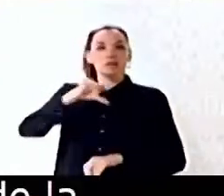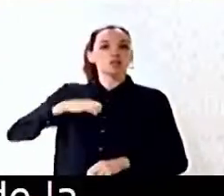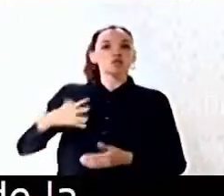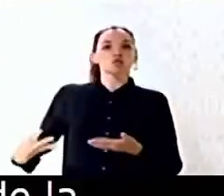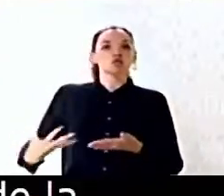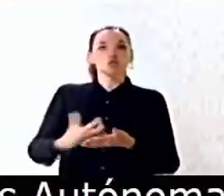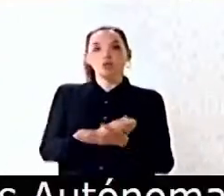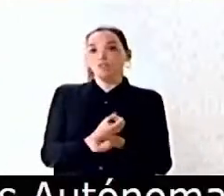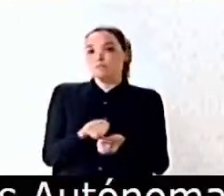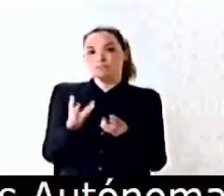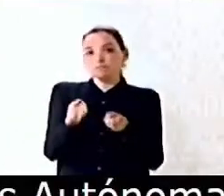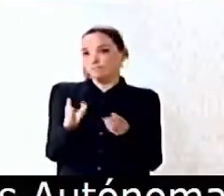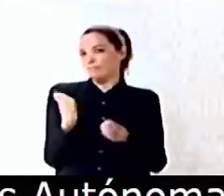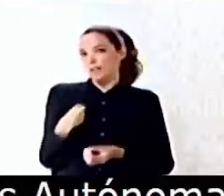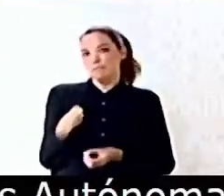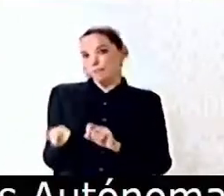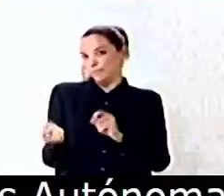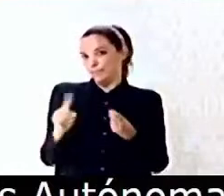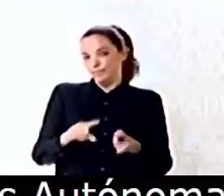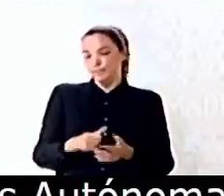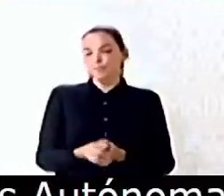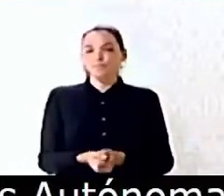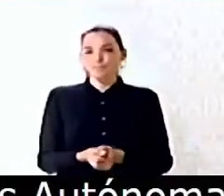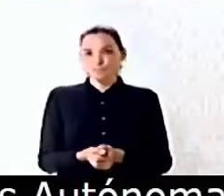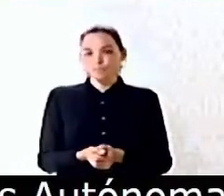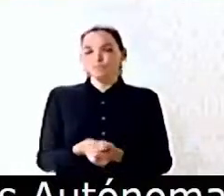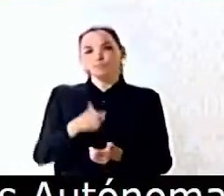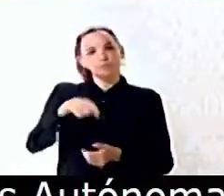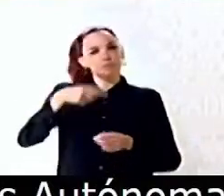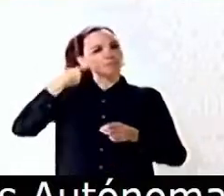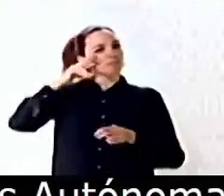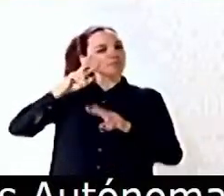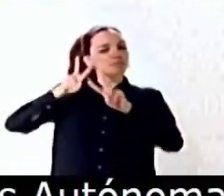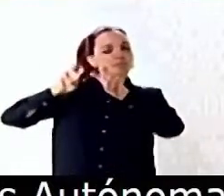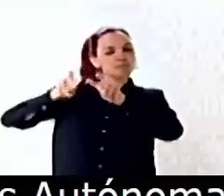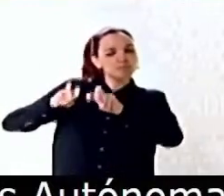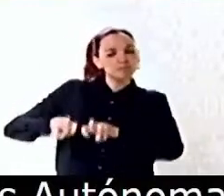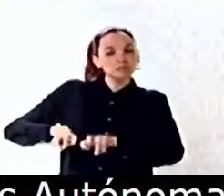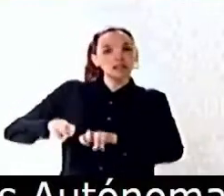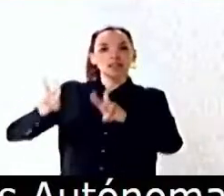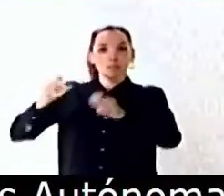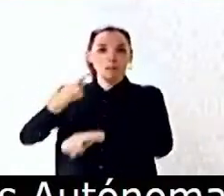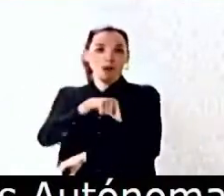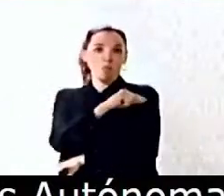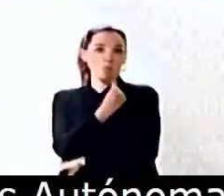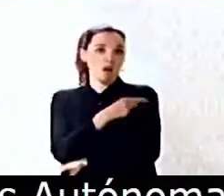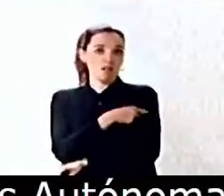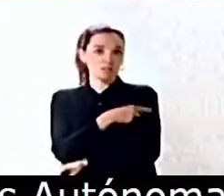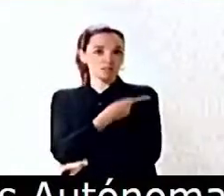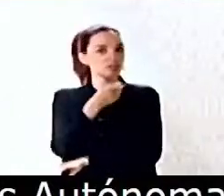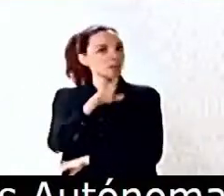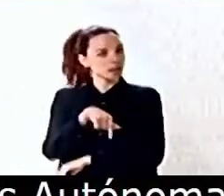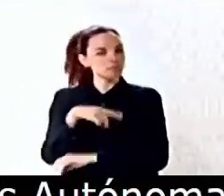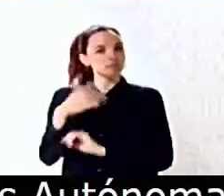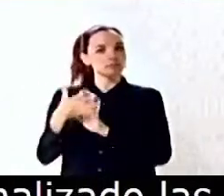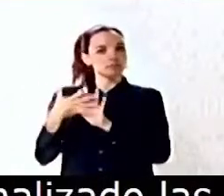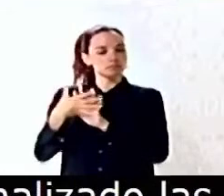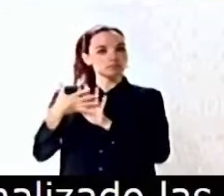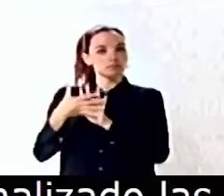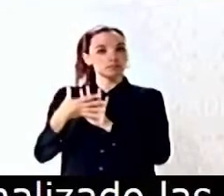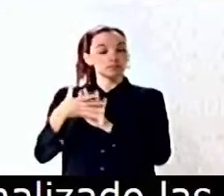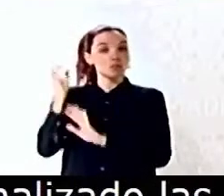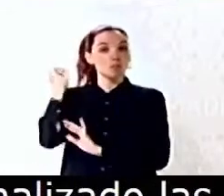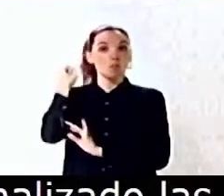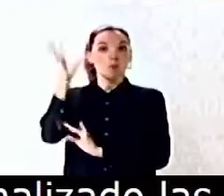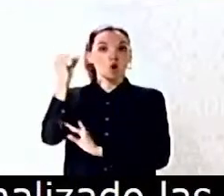yo les estoy describiendo en este momento. Se ha analizado también las vacunaciones Decirles que la ponencia de